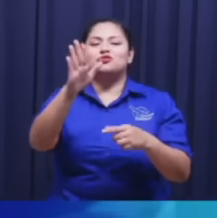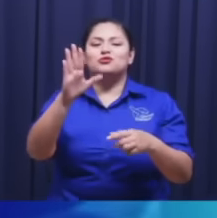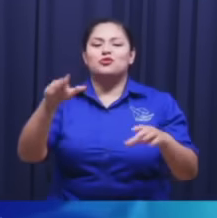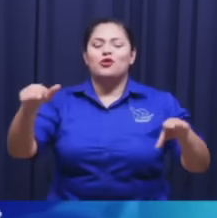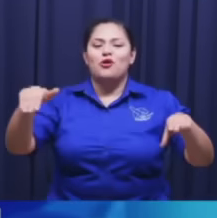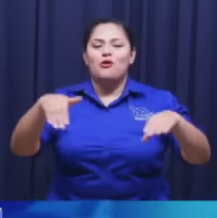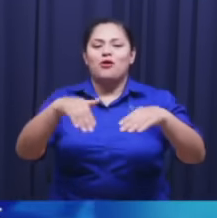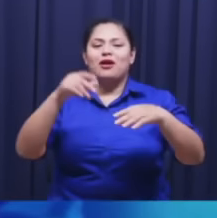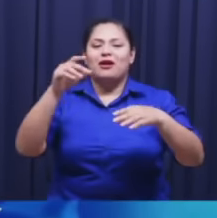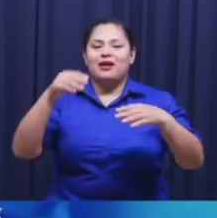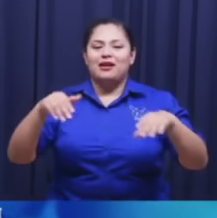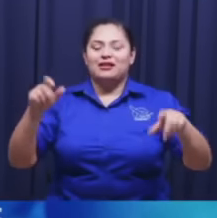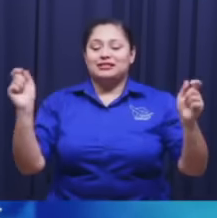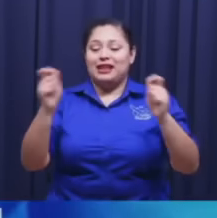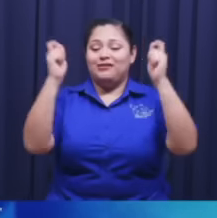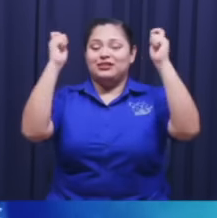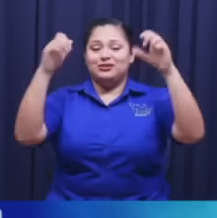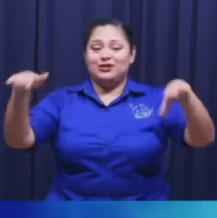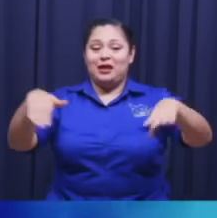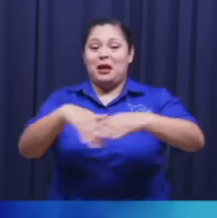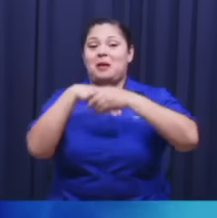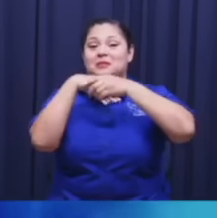ser.